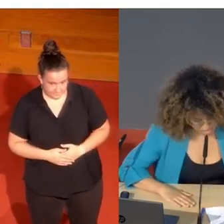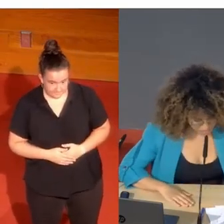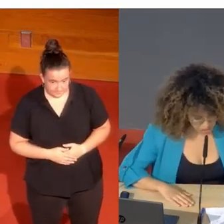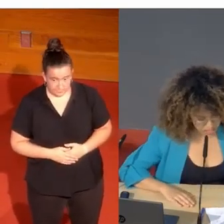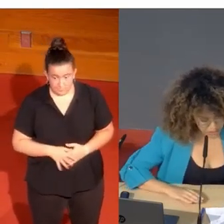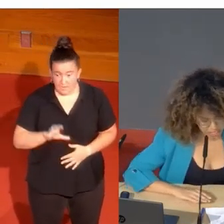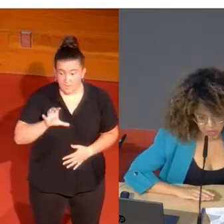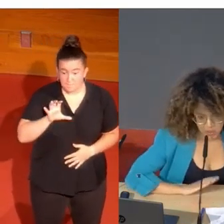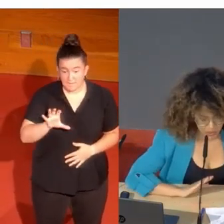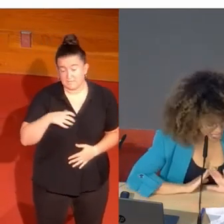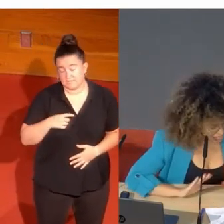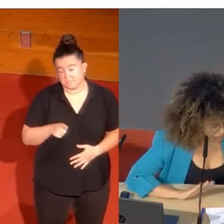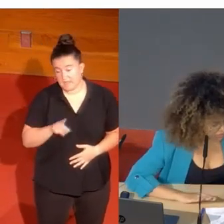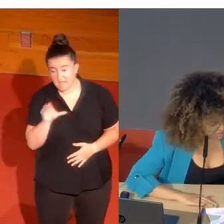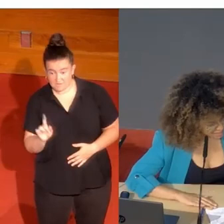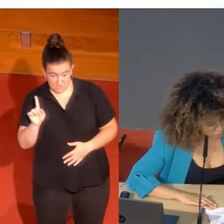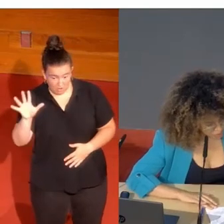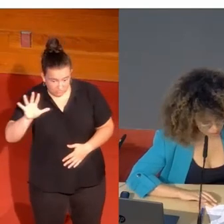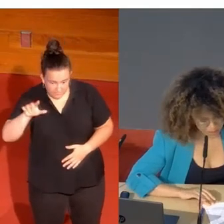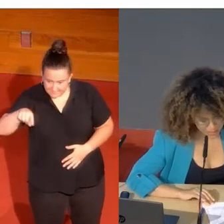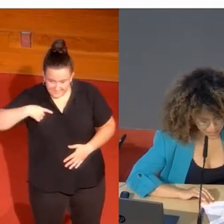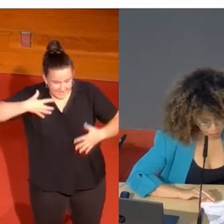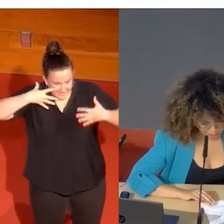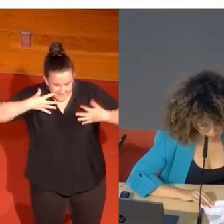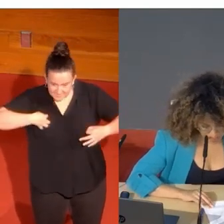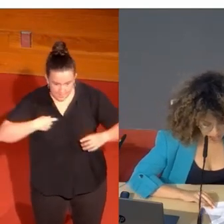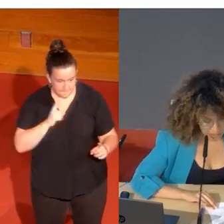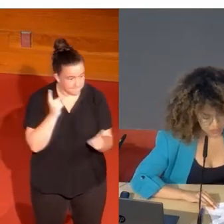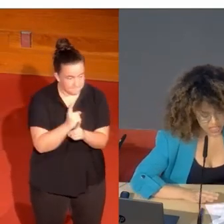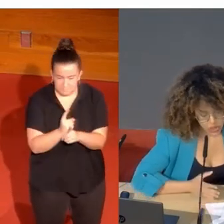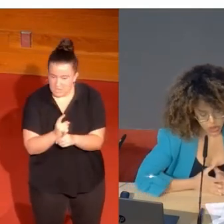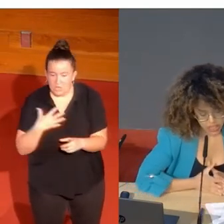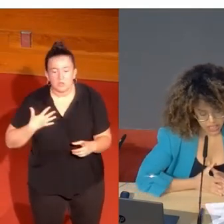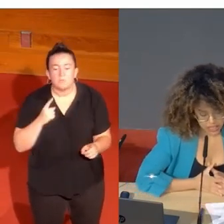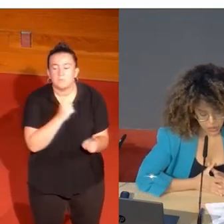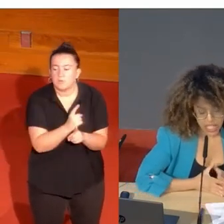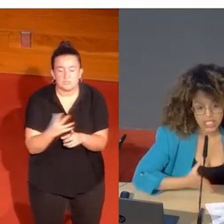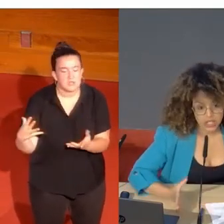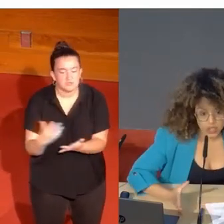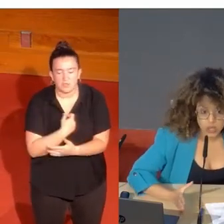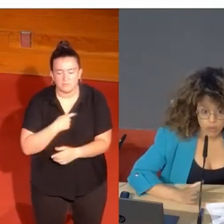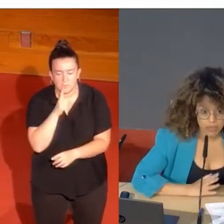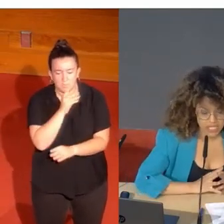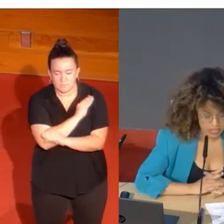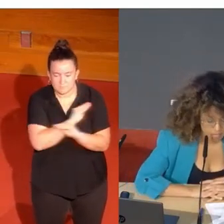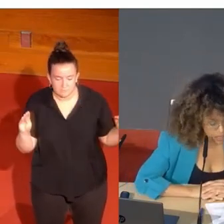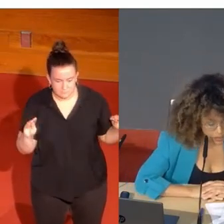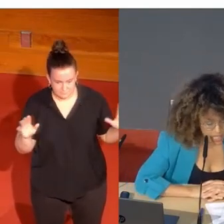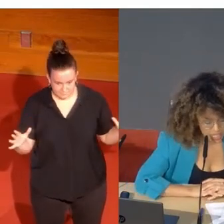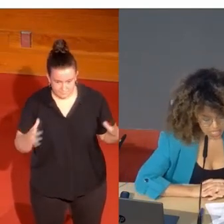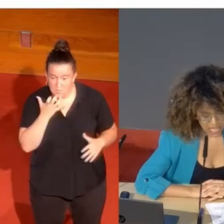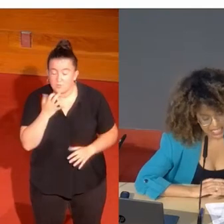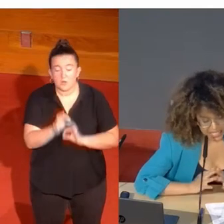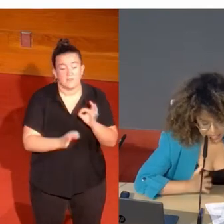en el país norteafricano ha sido eh completamente amordazada de hecho eh organizaciones como amnistía